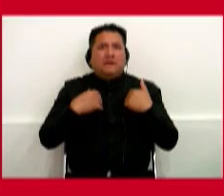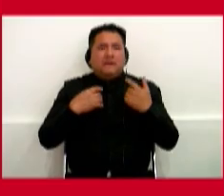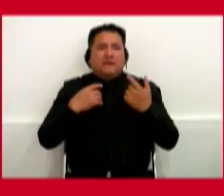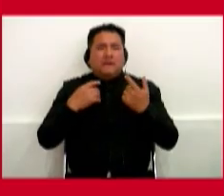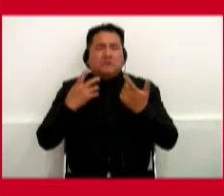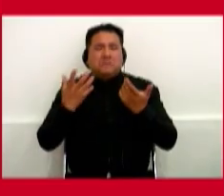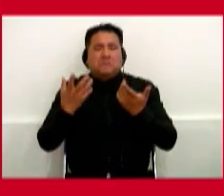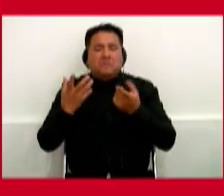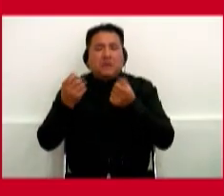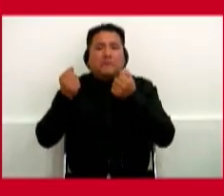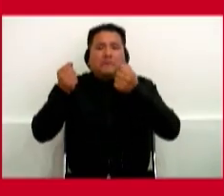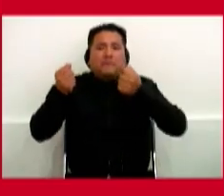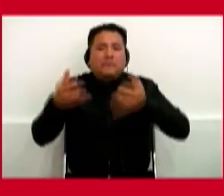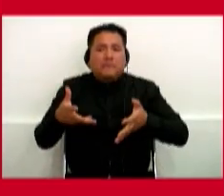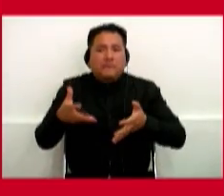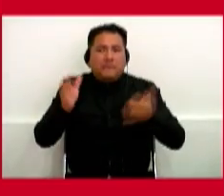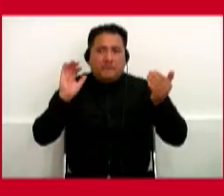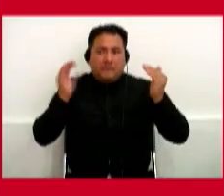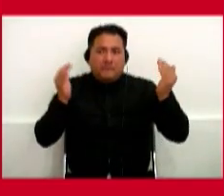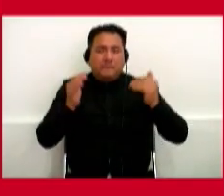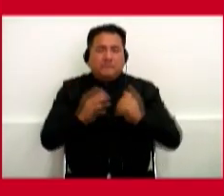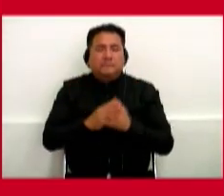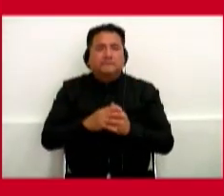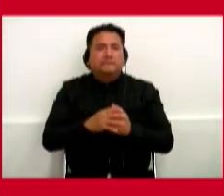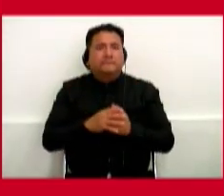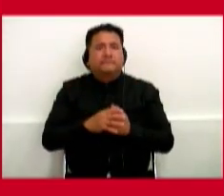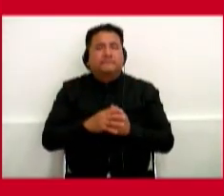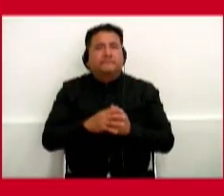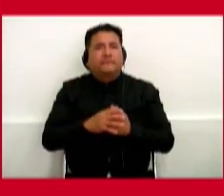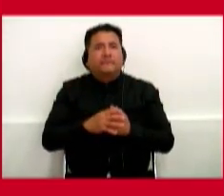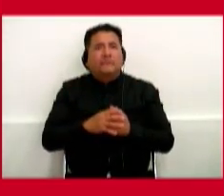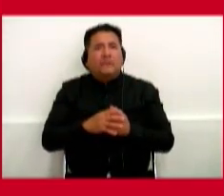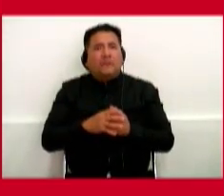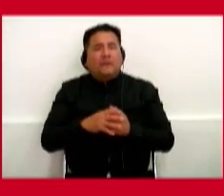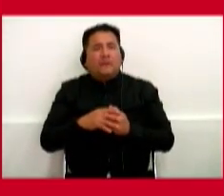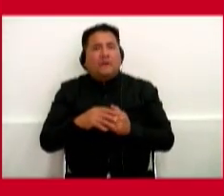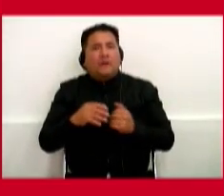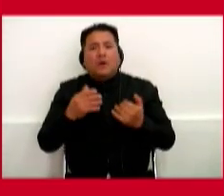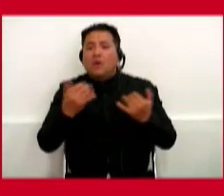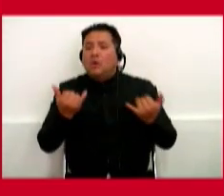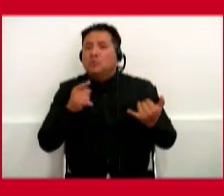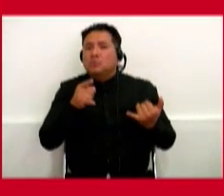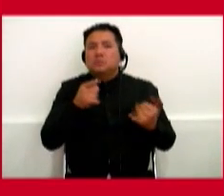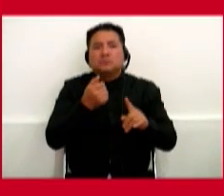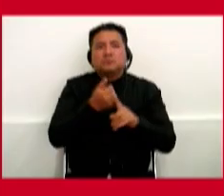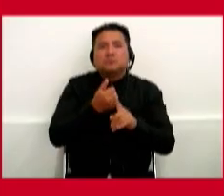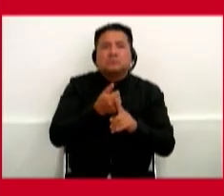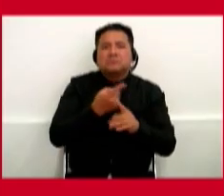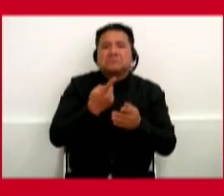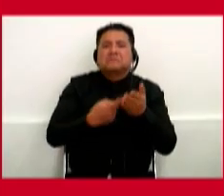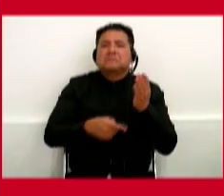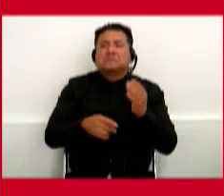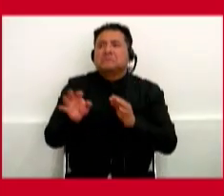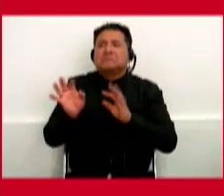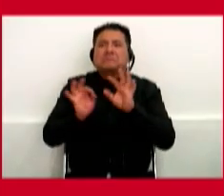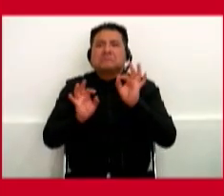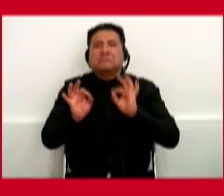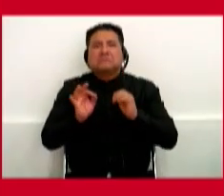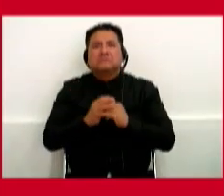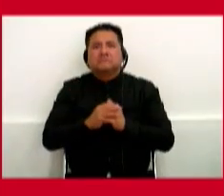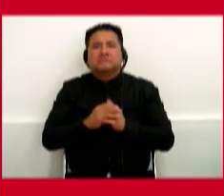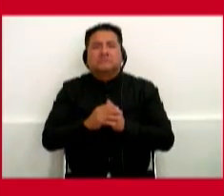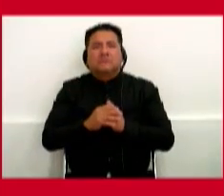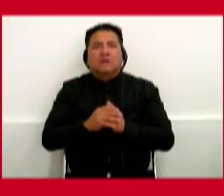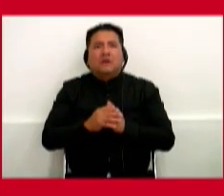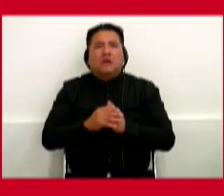ver, acá uno puede irse por diferentes caminos. Ahora, ¿qué camino uno elige? Ya depende también de la estrategia que tenga la empresa. Por lo cual,